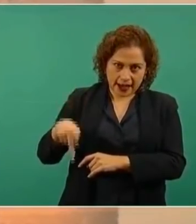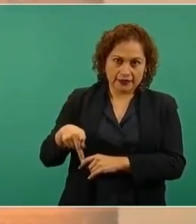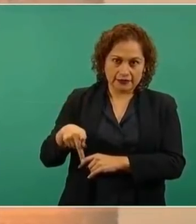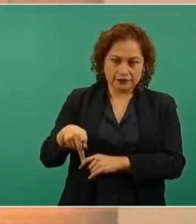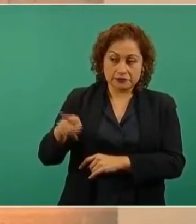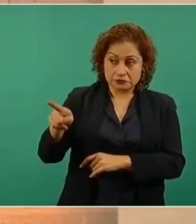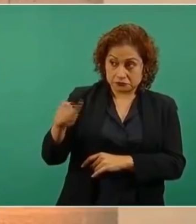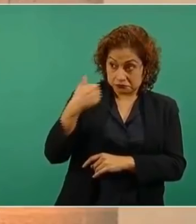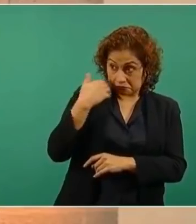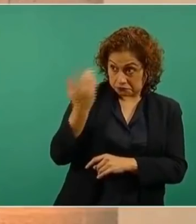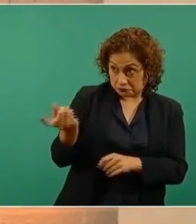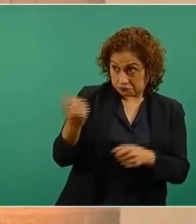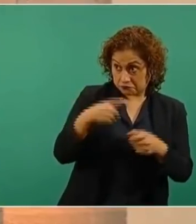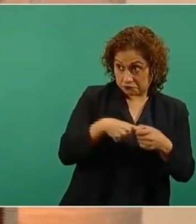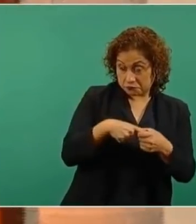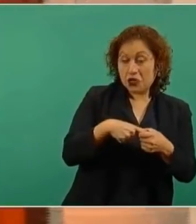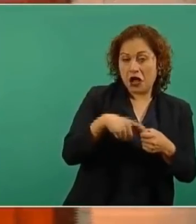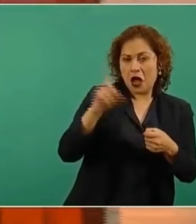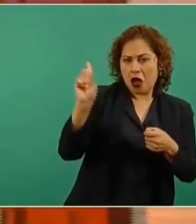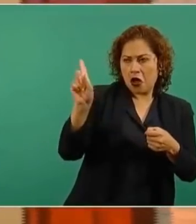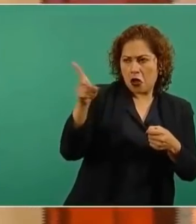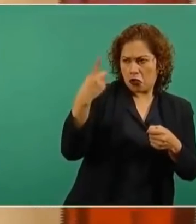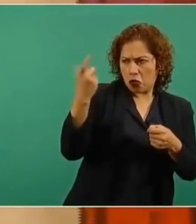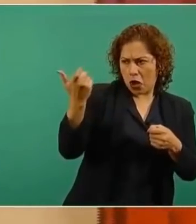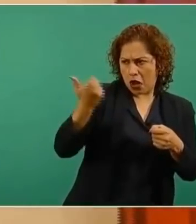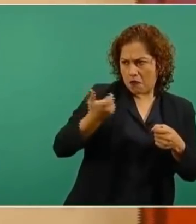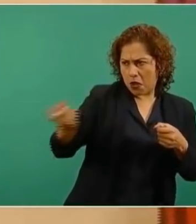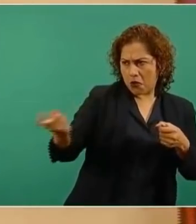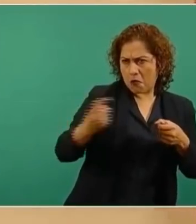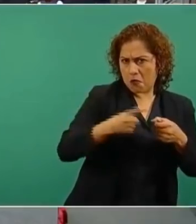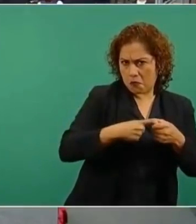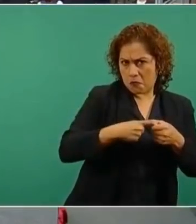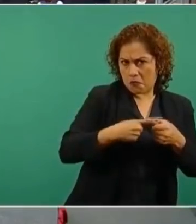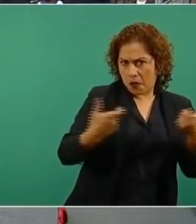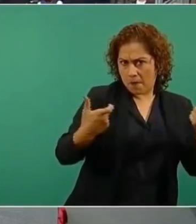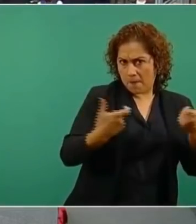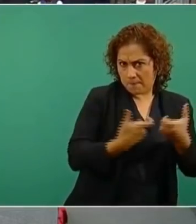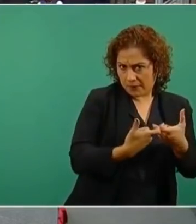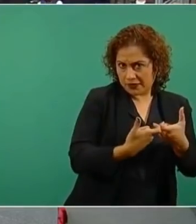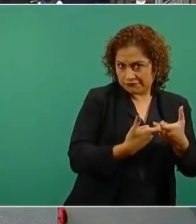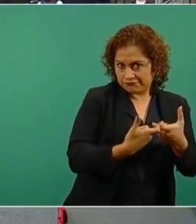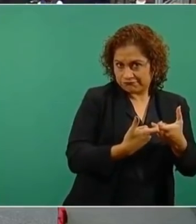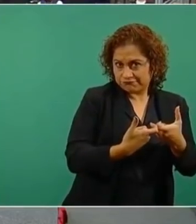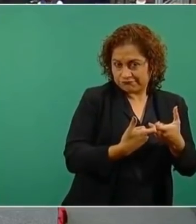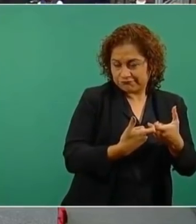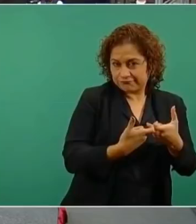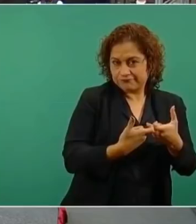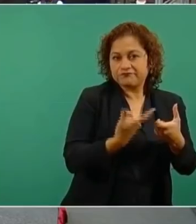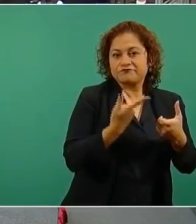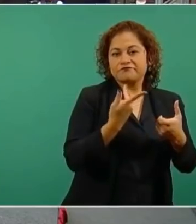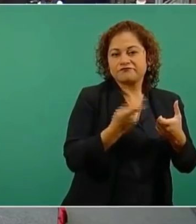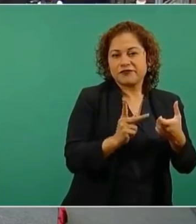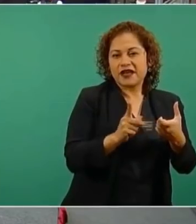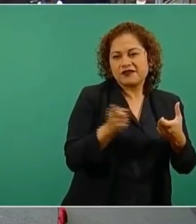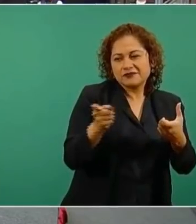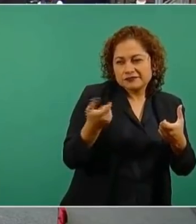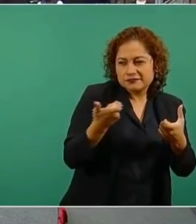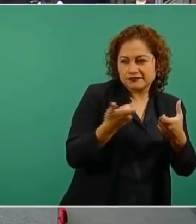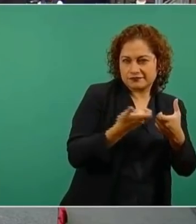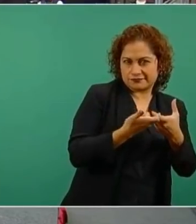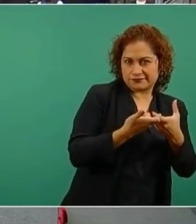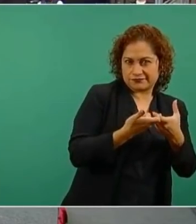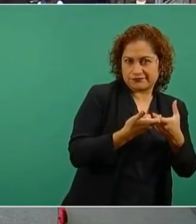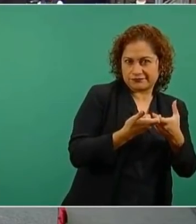$1 o con este peso, ¿no? Y como son socios, pues lo que son socios no deberían de cobrar la electricidad. ¿Pero qué